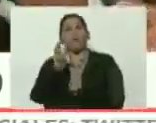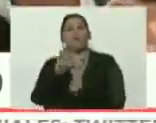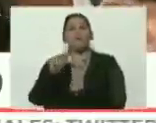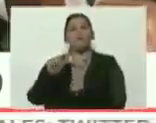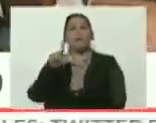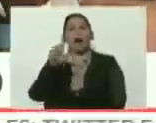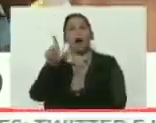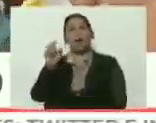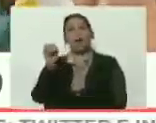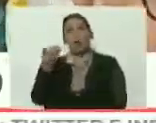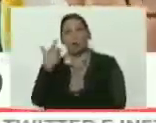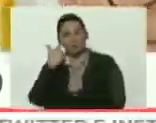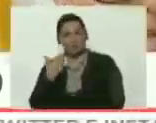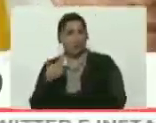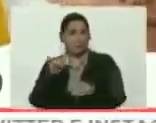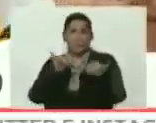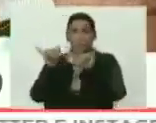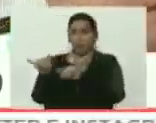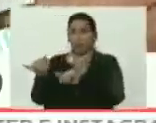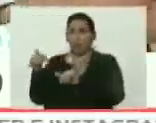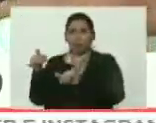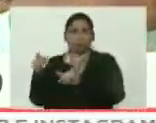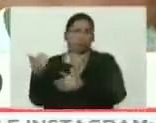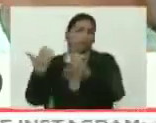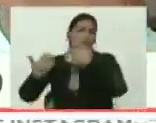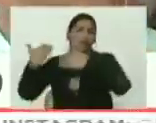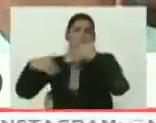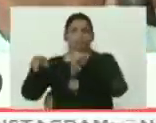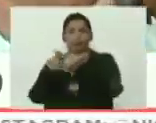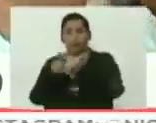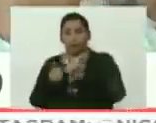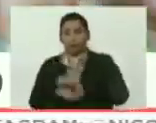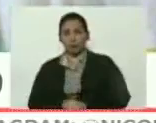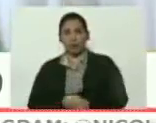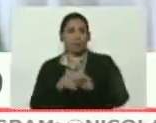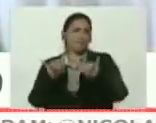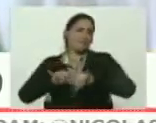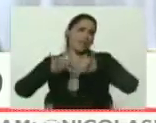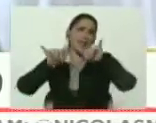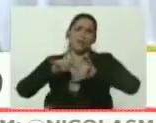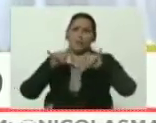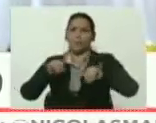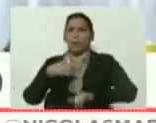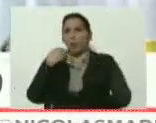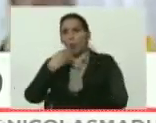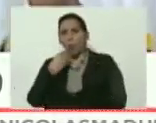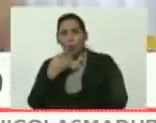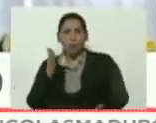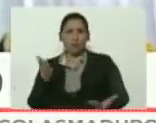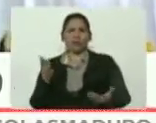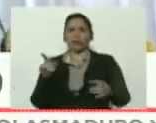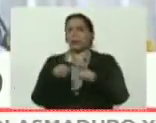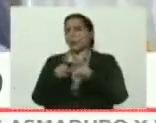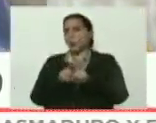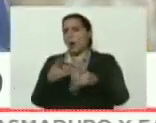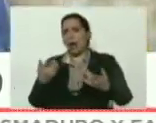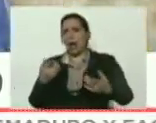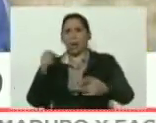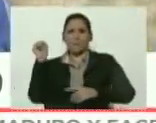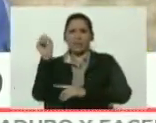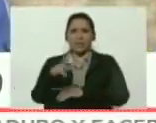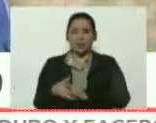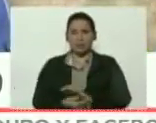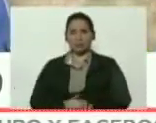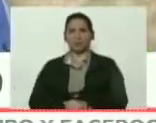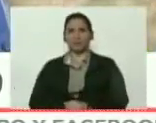Recuerdo, y soy el mismo de aquella época. Osvaldo, el mismo muchacho, Nicolás, igualito, pitcher, que te ponchaba de